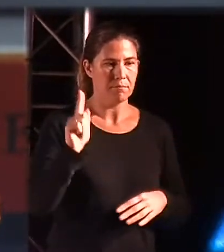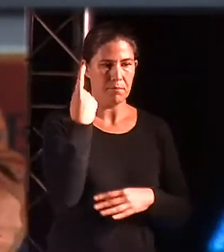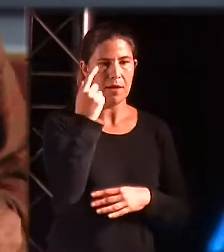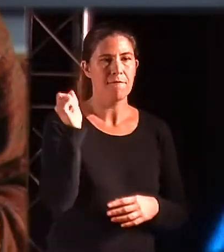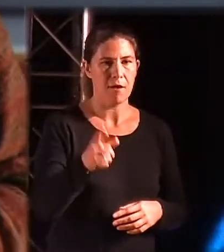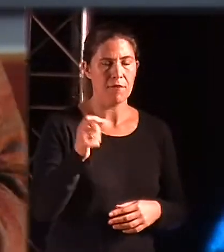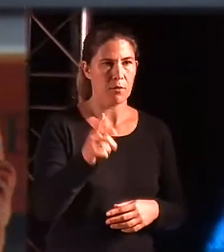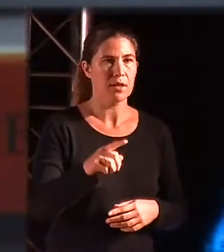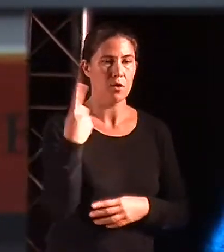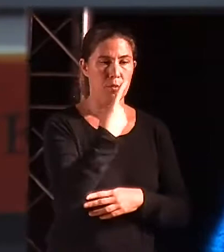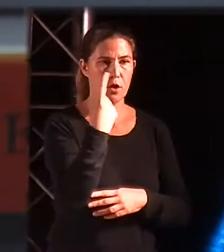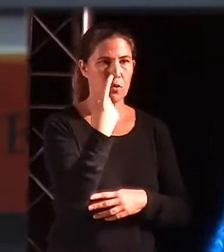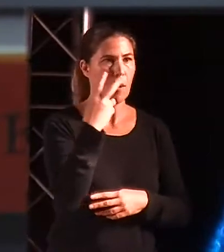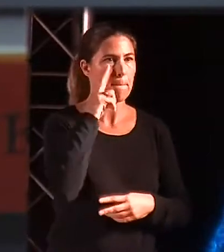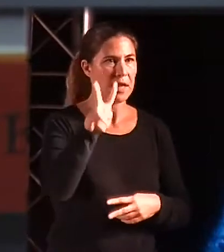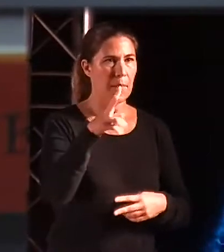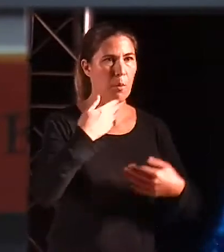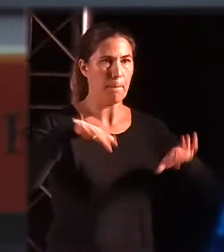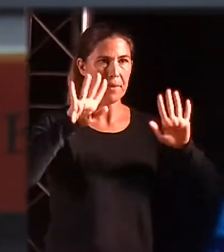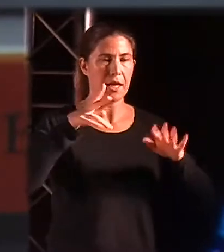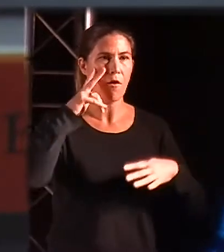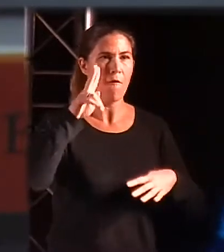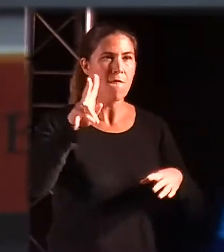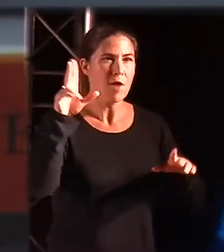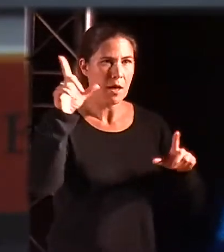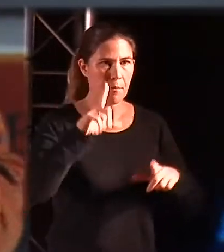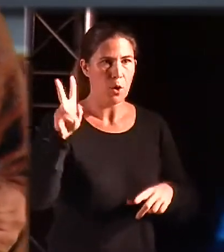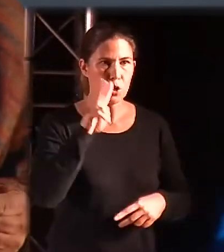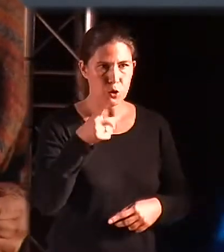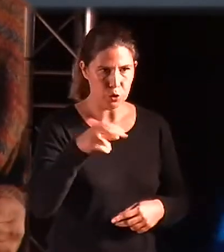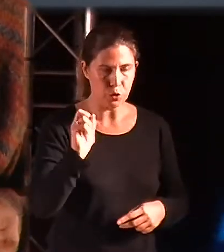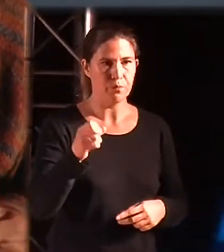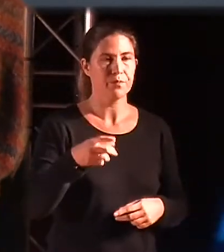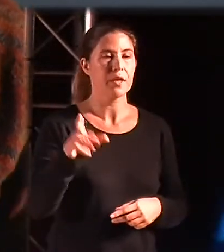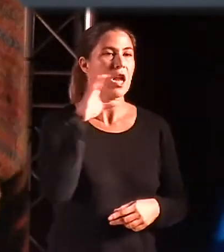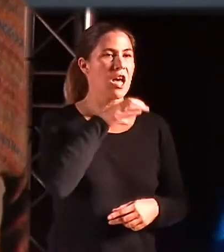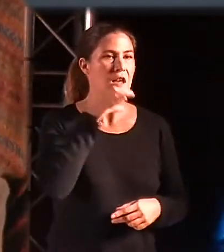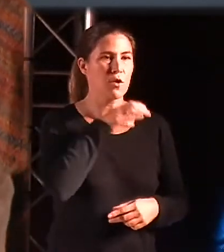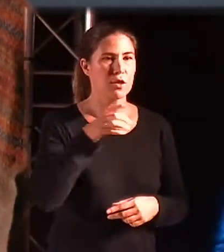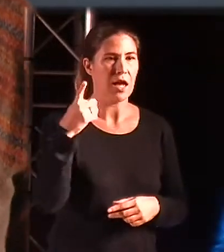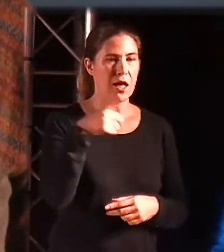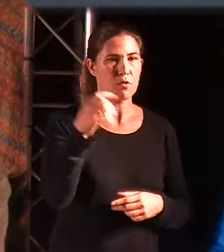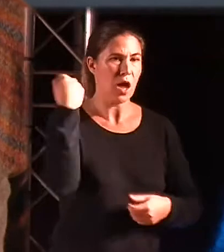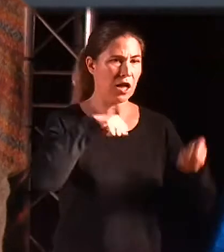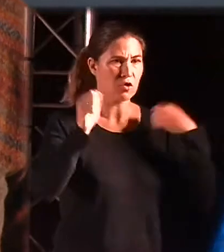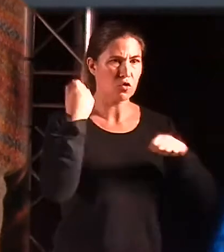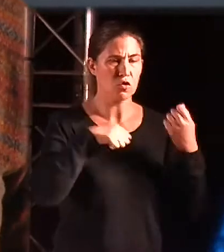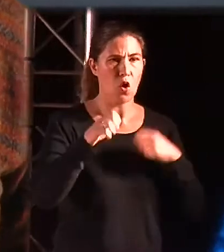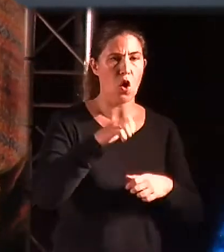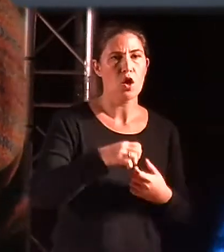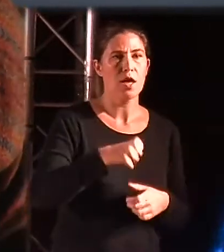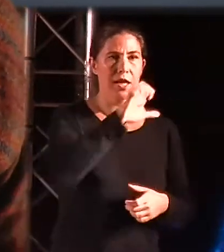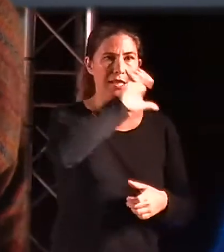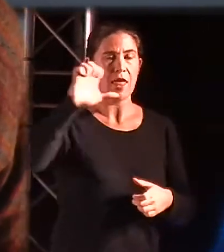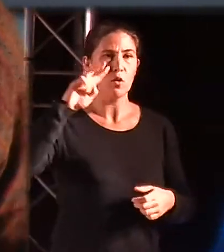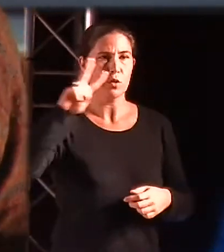Número 1. Miramos, pero no vemos. Bueno, hay una anécdota de este actor americano, Burt Reynolds,